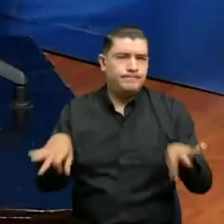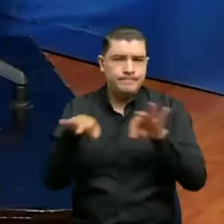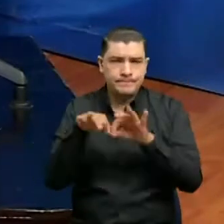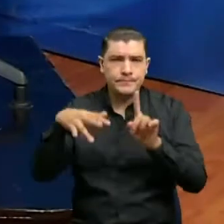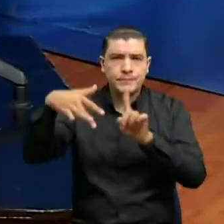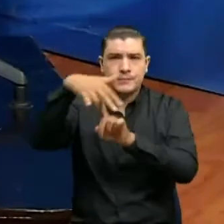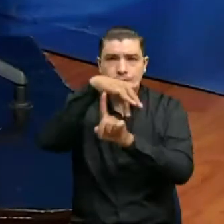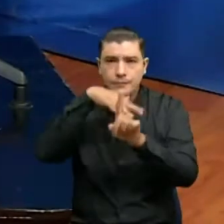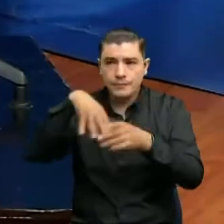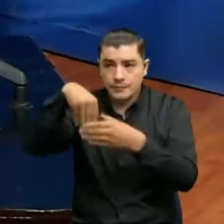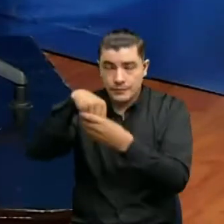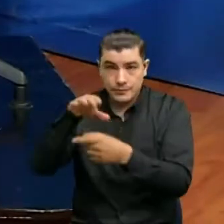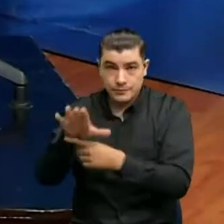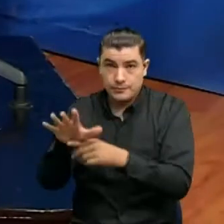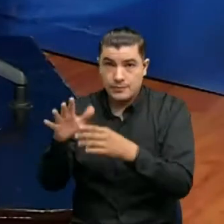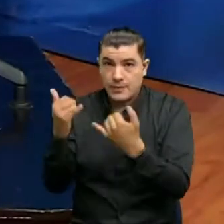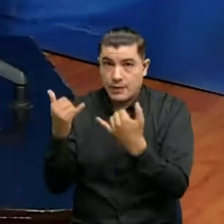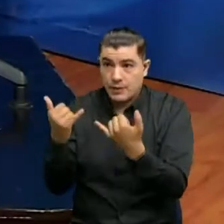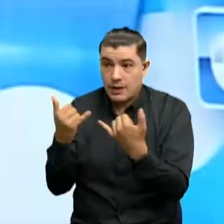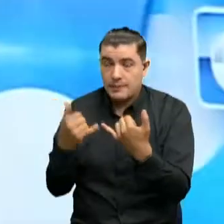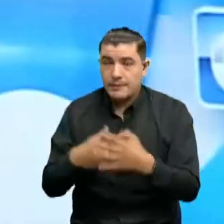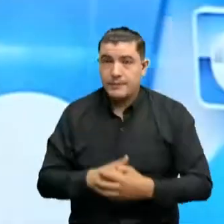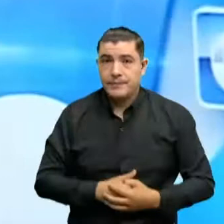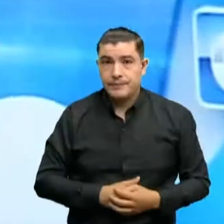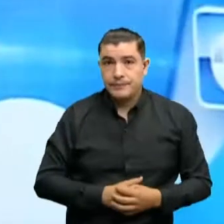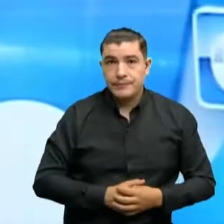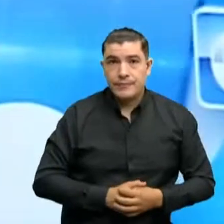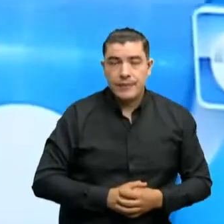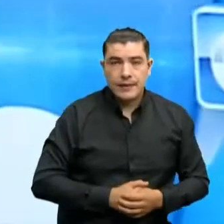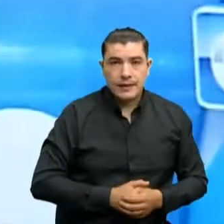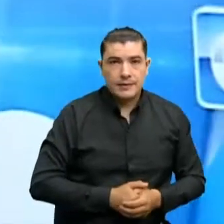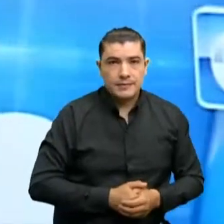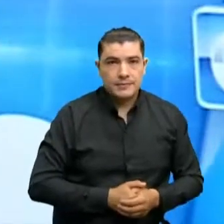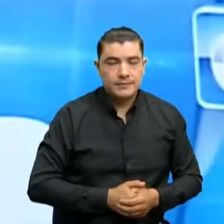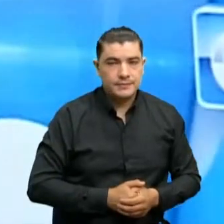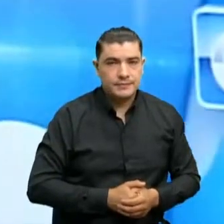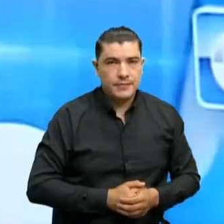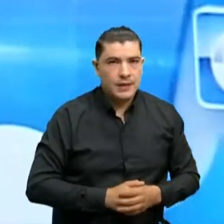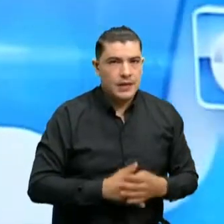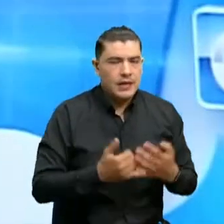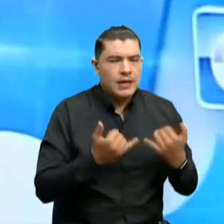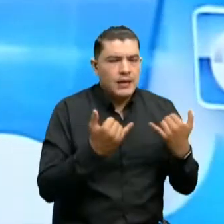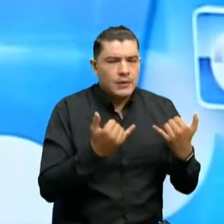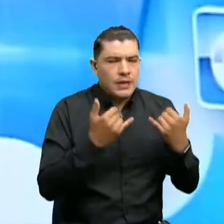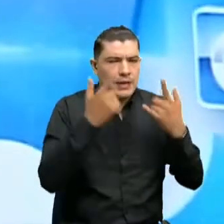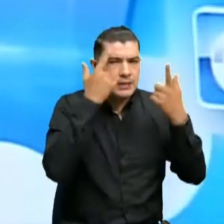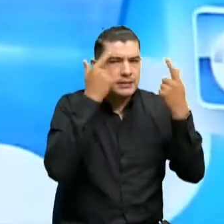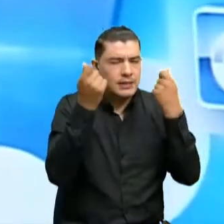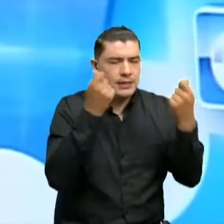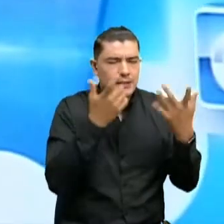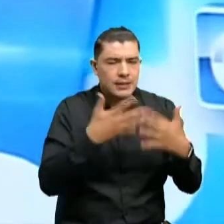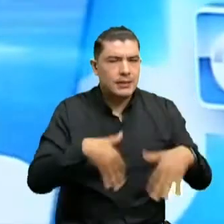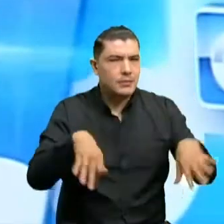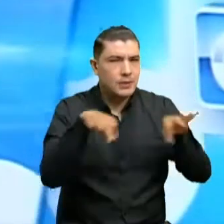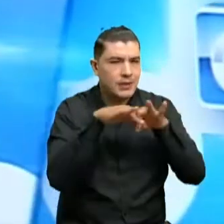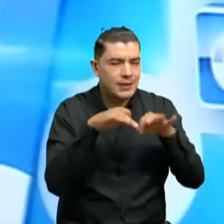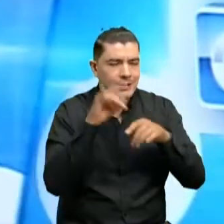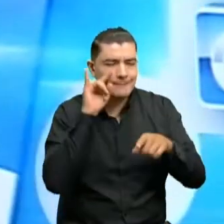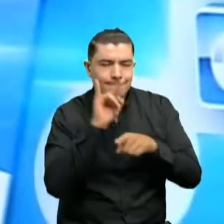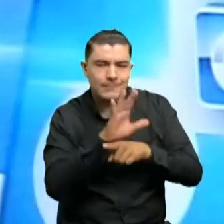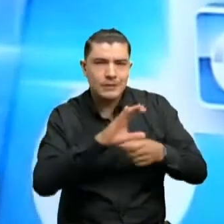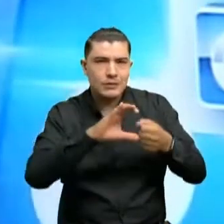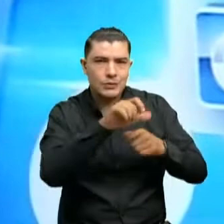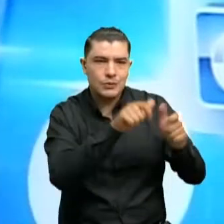la dentro del andamiaje y de entre todas las estrategias que se realizan para el control ciudad porque es